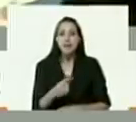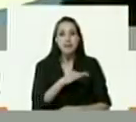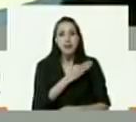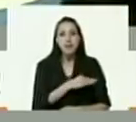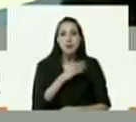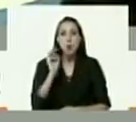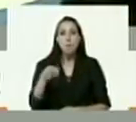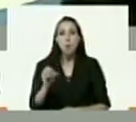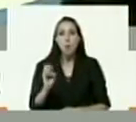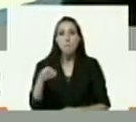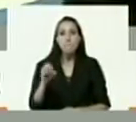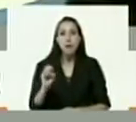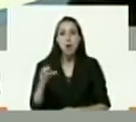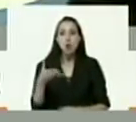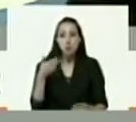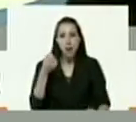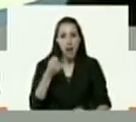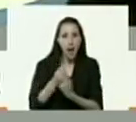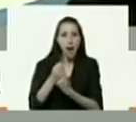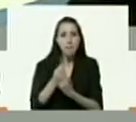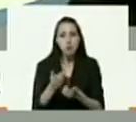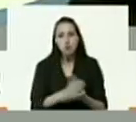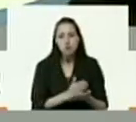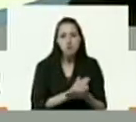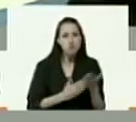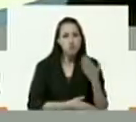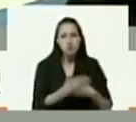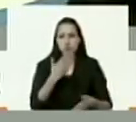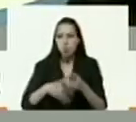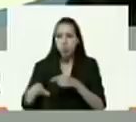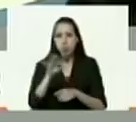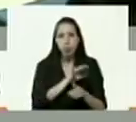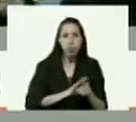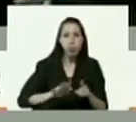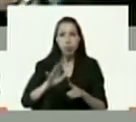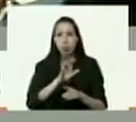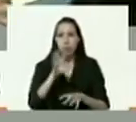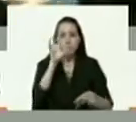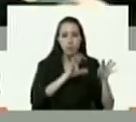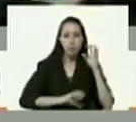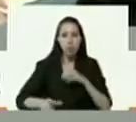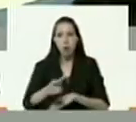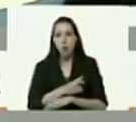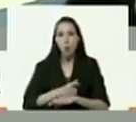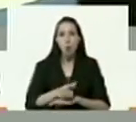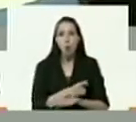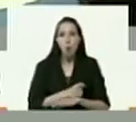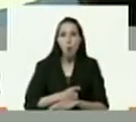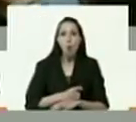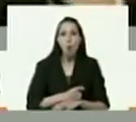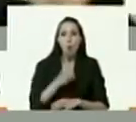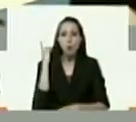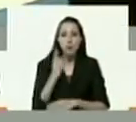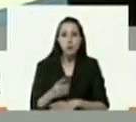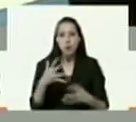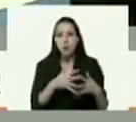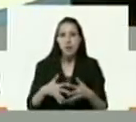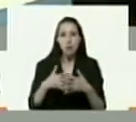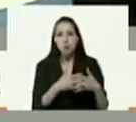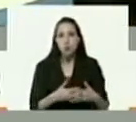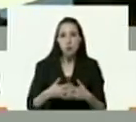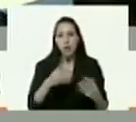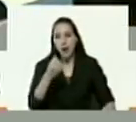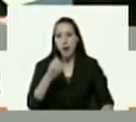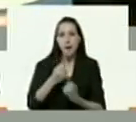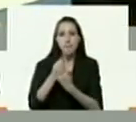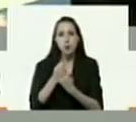logrado el apoyo mediático, unos gobiernos apoyando por instrucciones de Estados Unidos al gobierno fantasma,